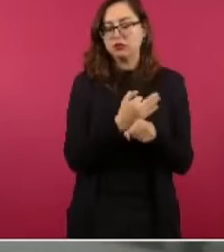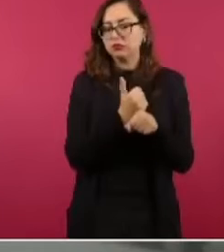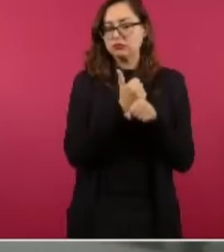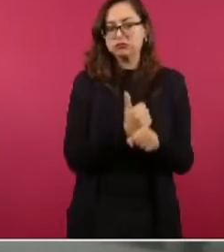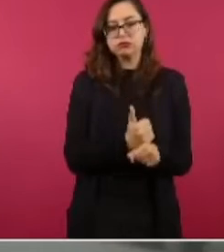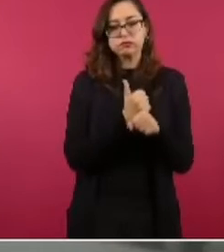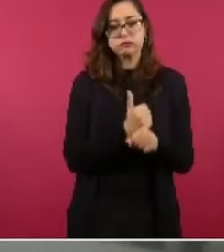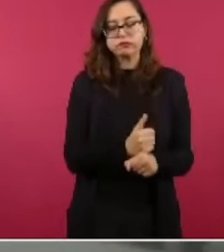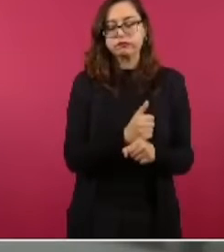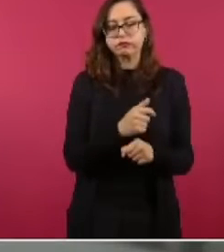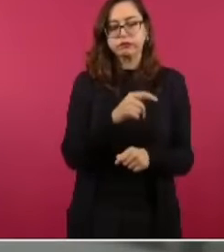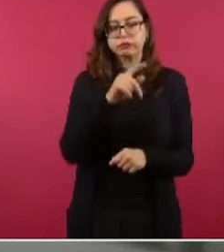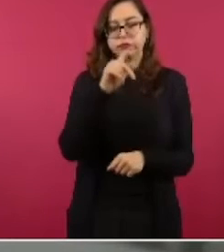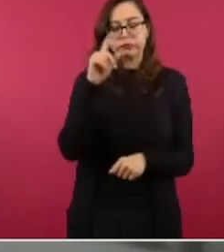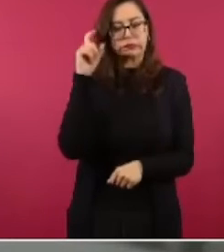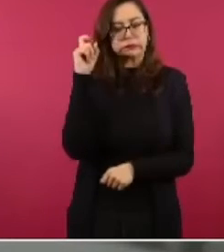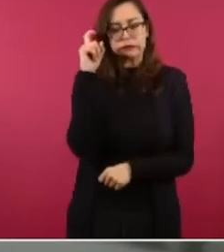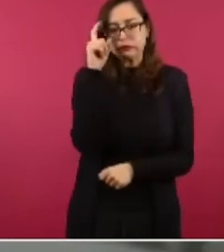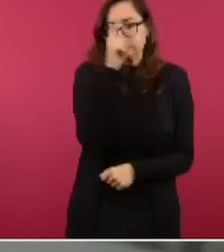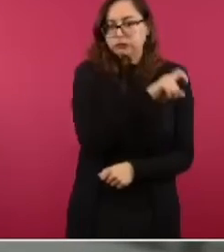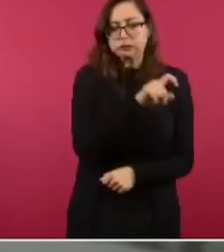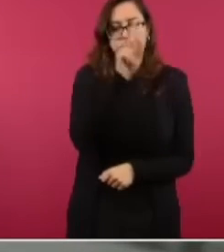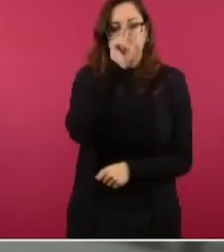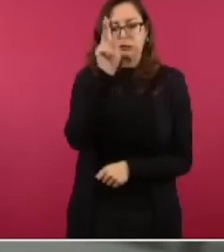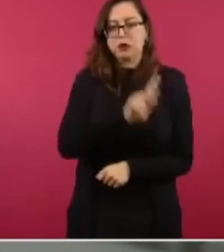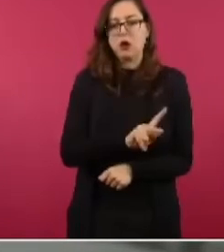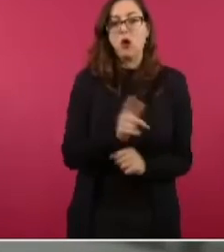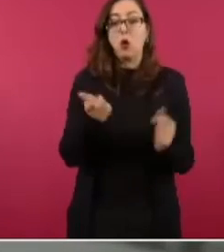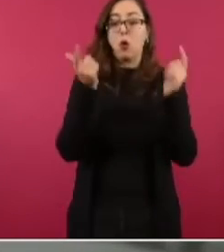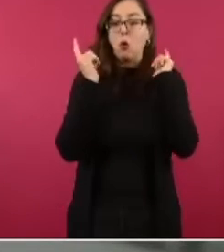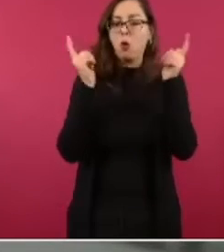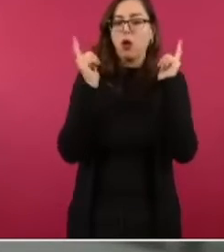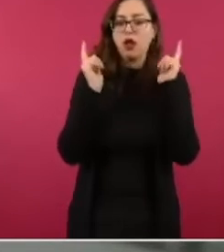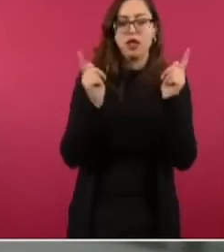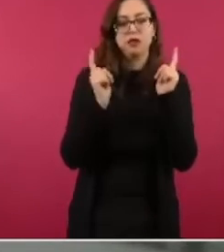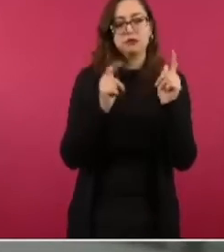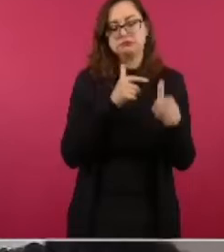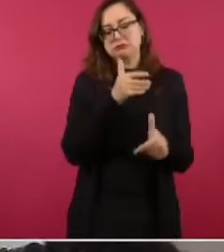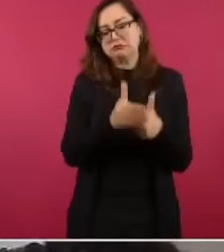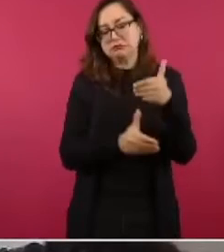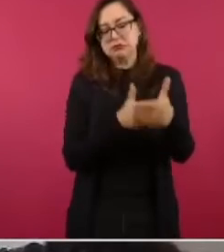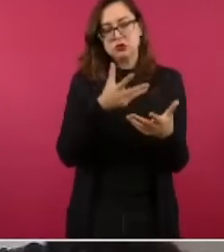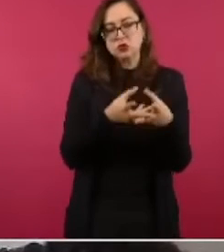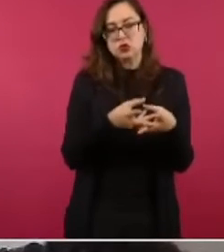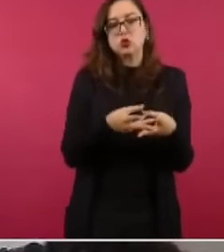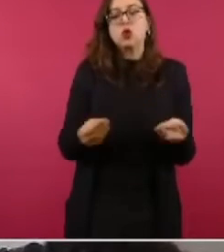y pues lo mismo